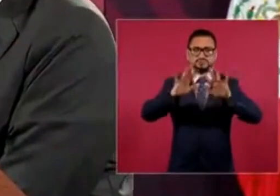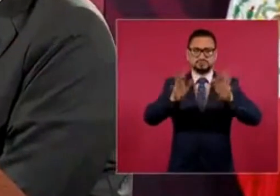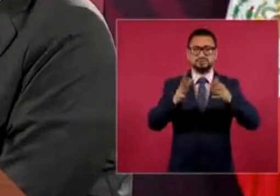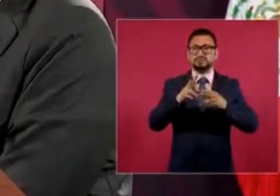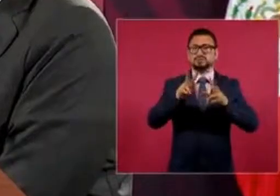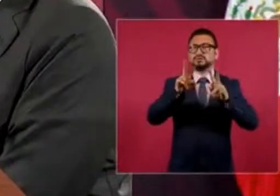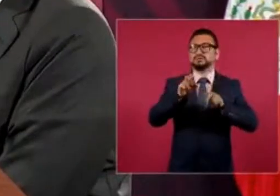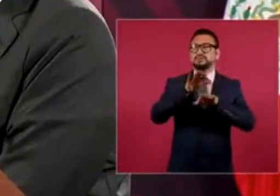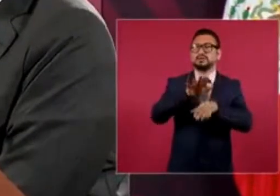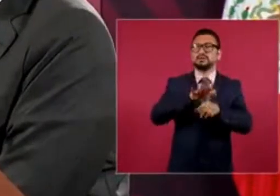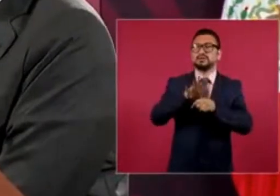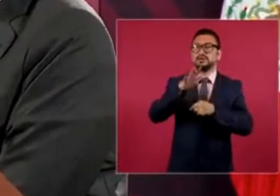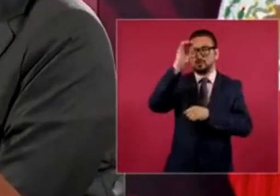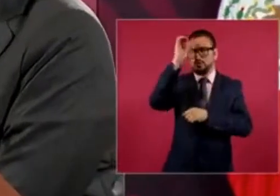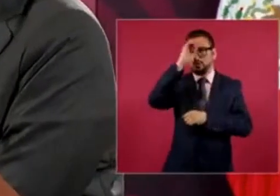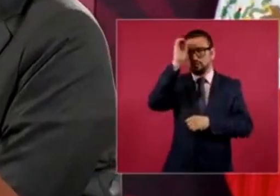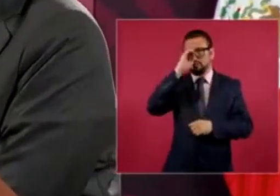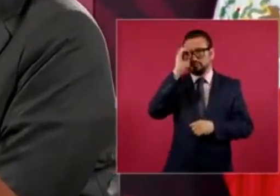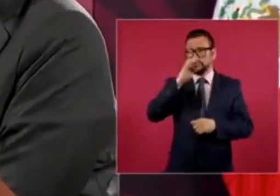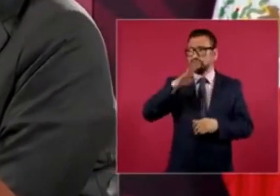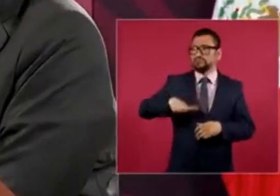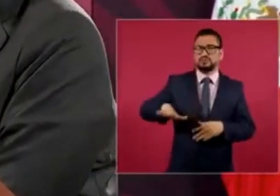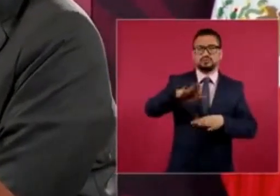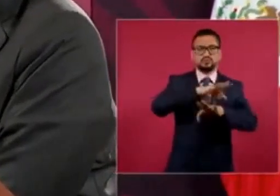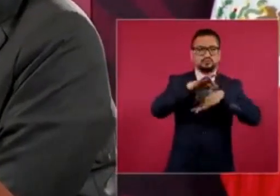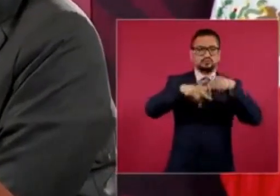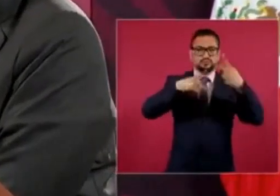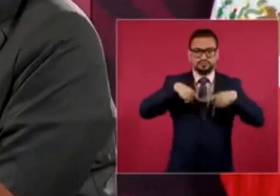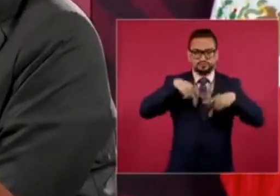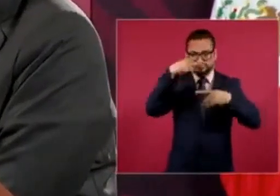sobre la opinión que tiene el pueblo